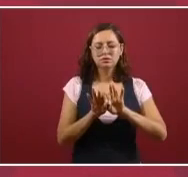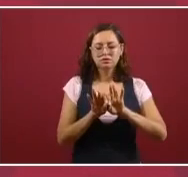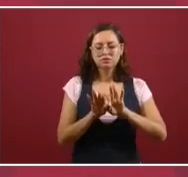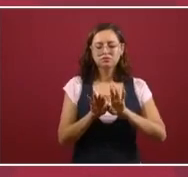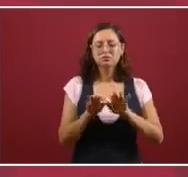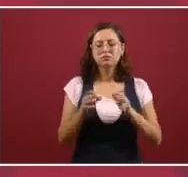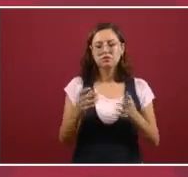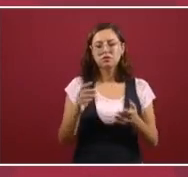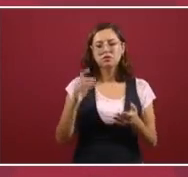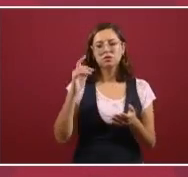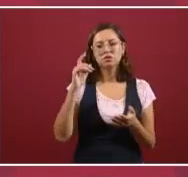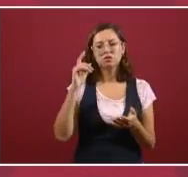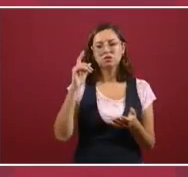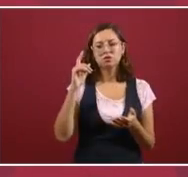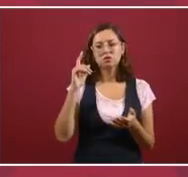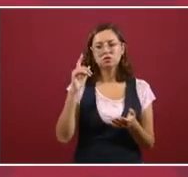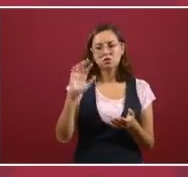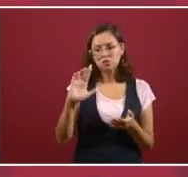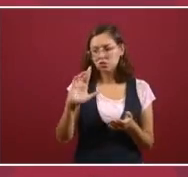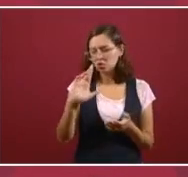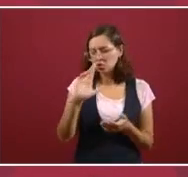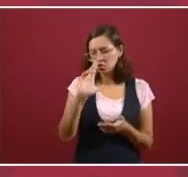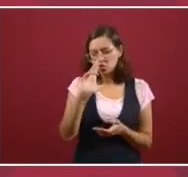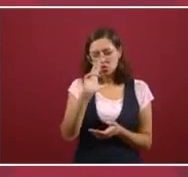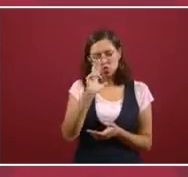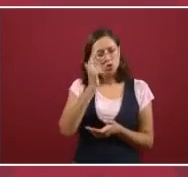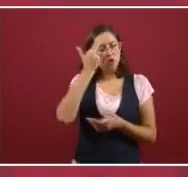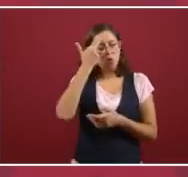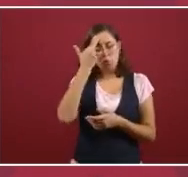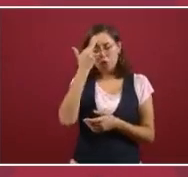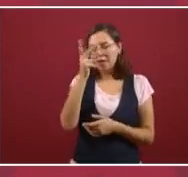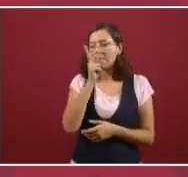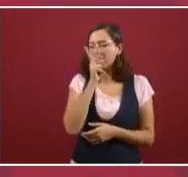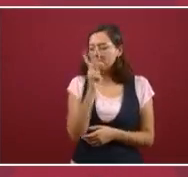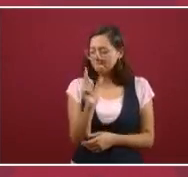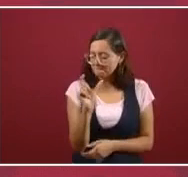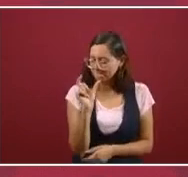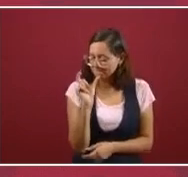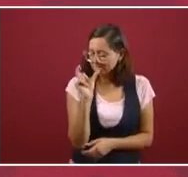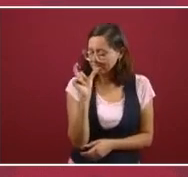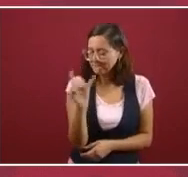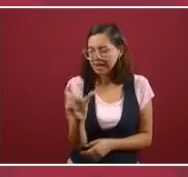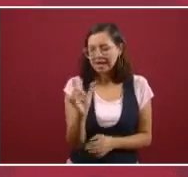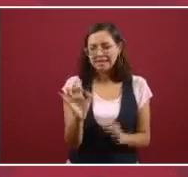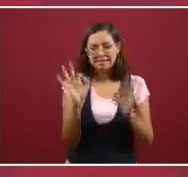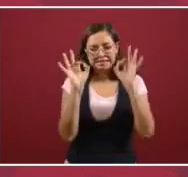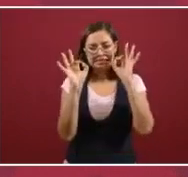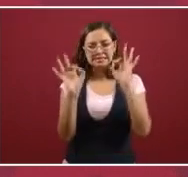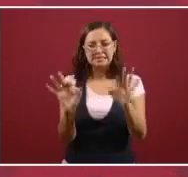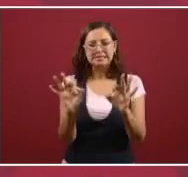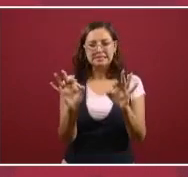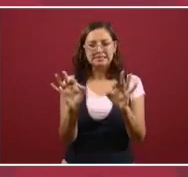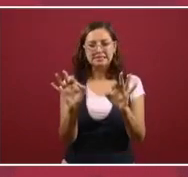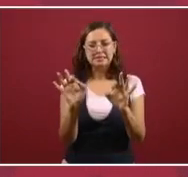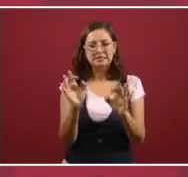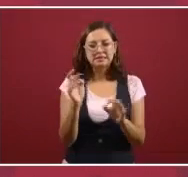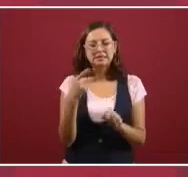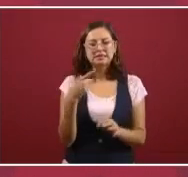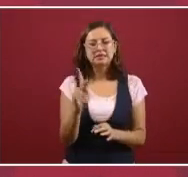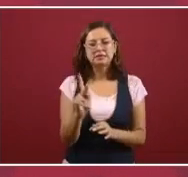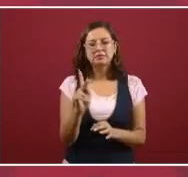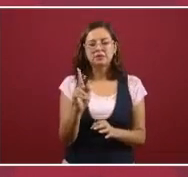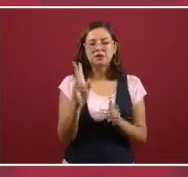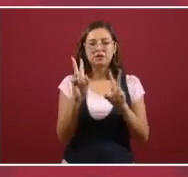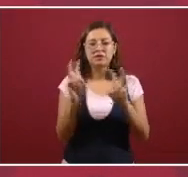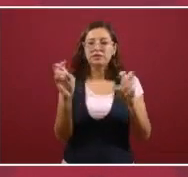efectivamente, yo creo que el presidente, no recuerdo exactamente cuál fue el término que él utilizó, pero me parece que hablar como una aspiración del estado de